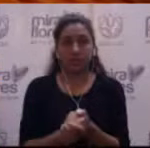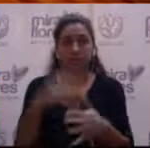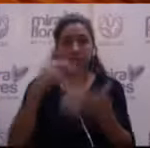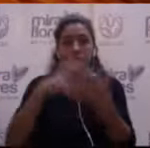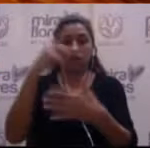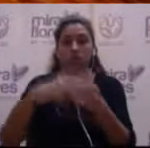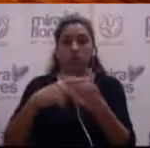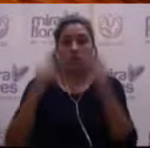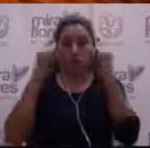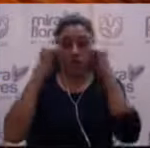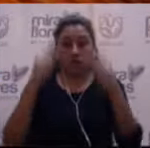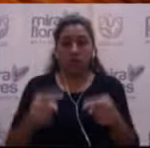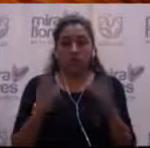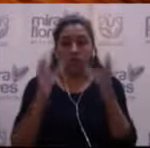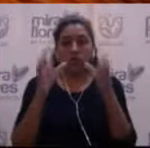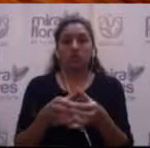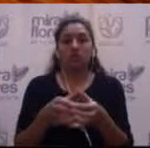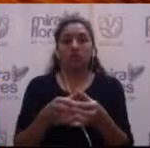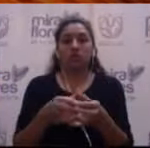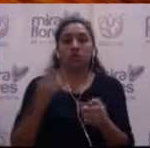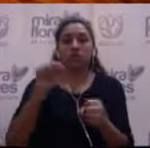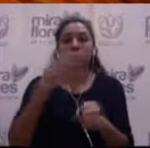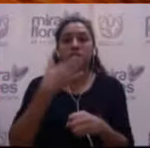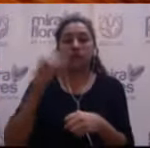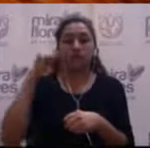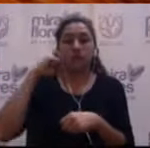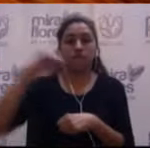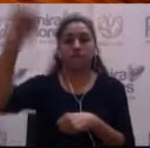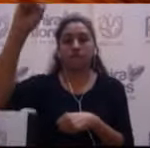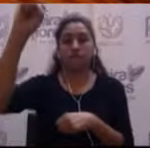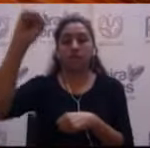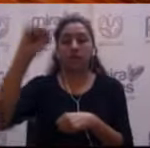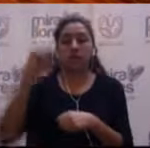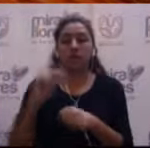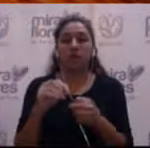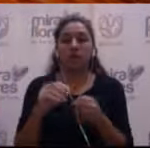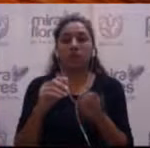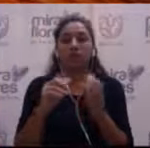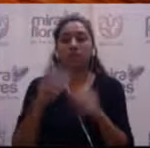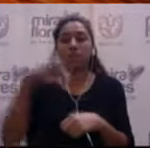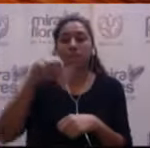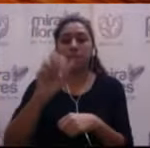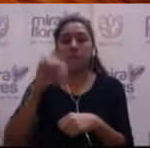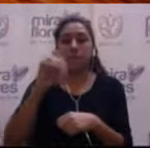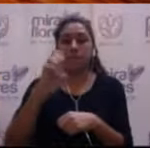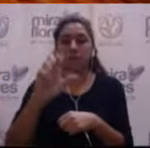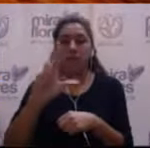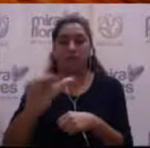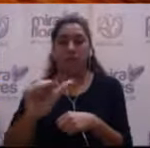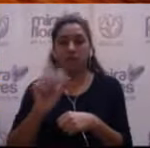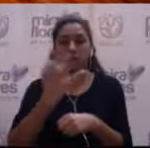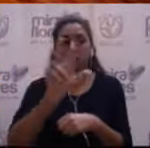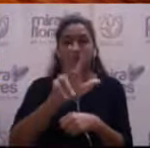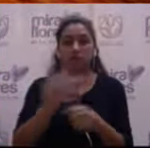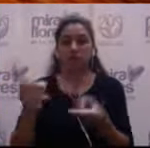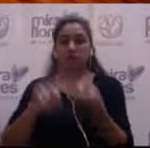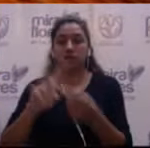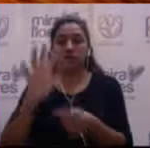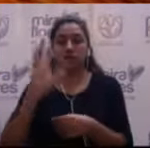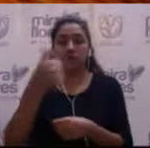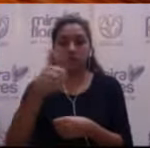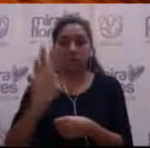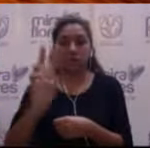Proyecto de acuerdo de consejo que autoriza el viaje de la subgerente de desarrollo ambiental Pamela Lucía Bravo Ortiz del 13 al 16 de